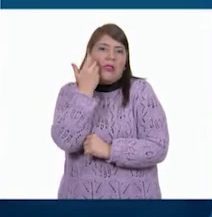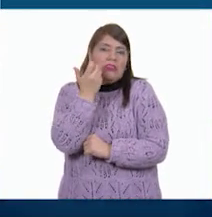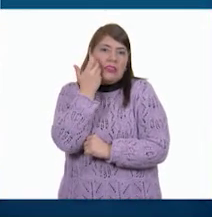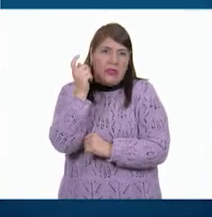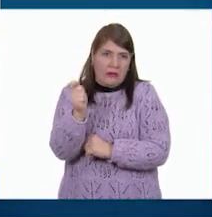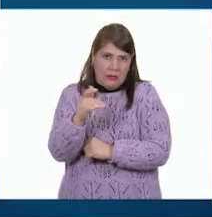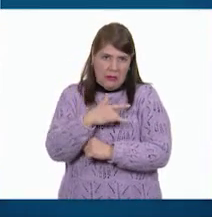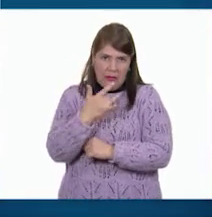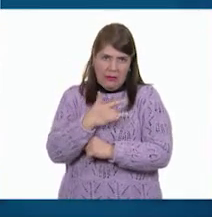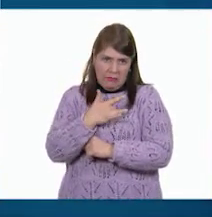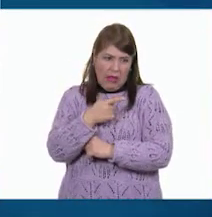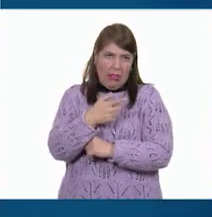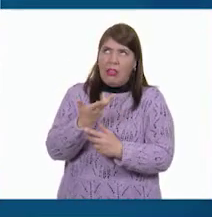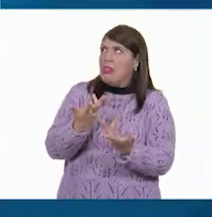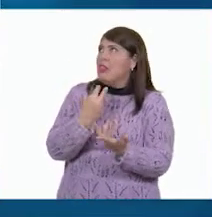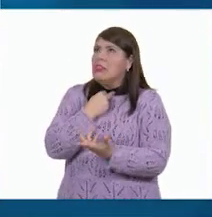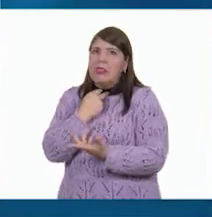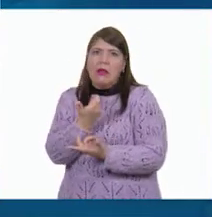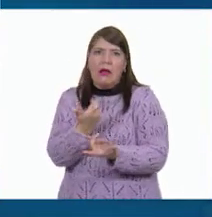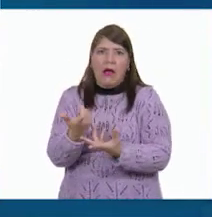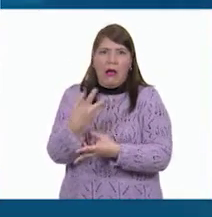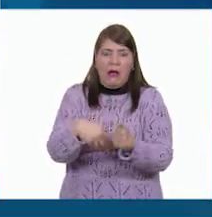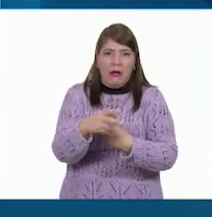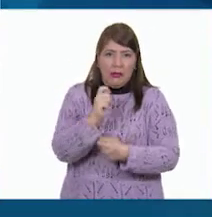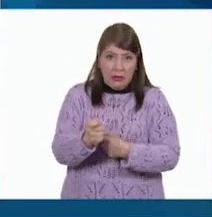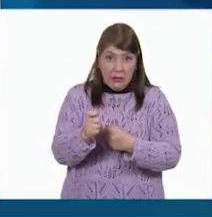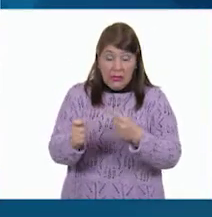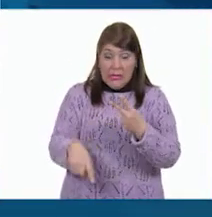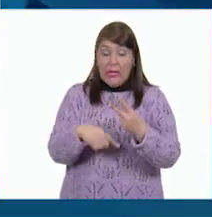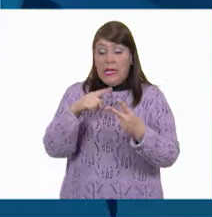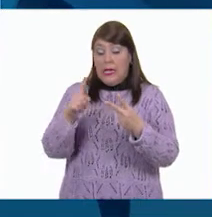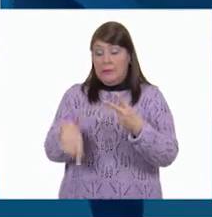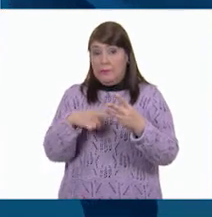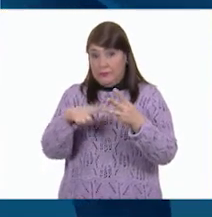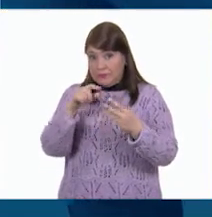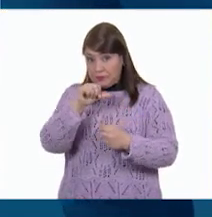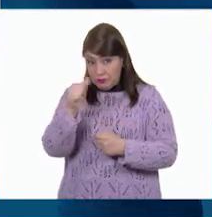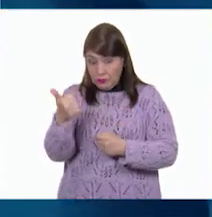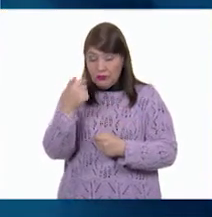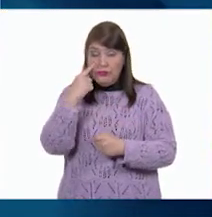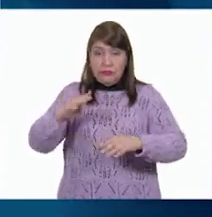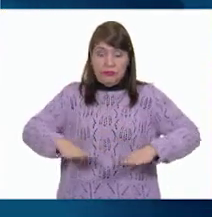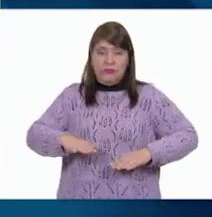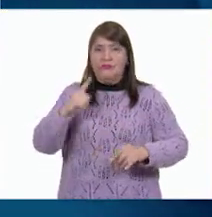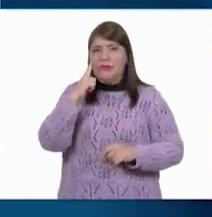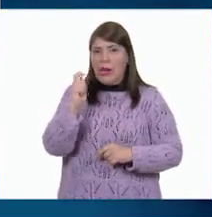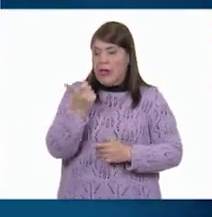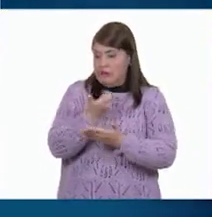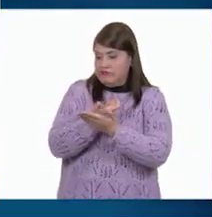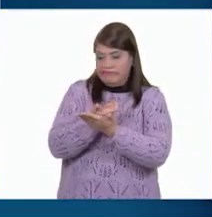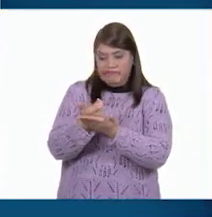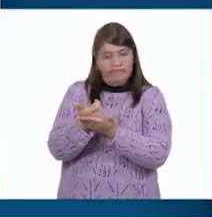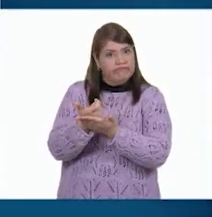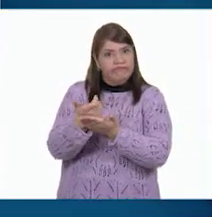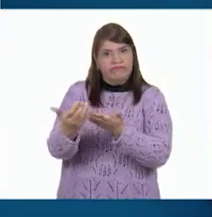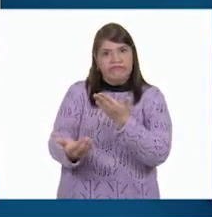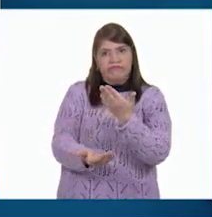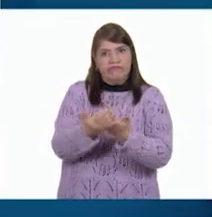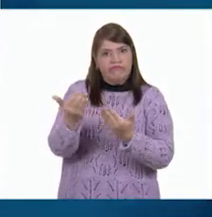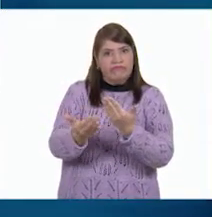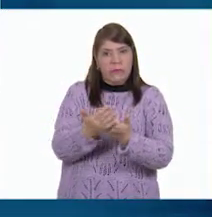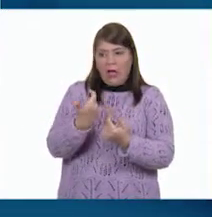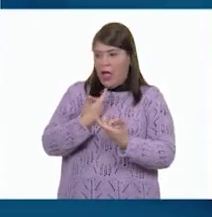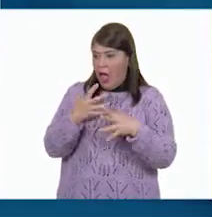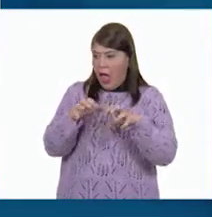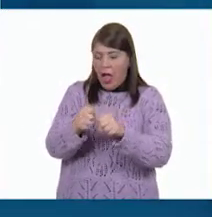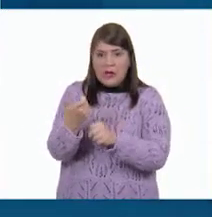antojo. Una tercera característica de las tiendas de raya es que cuando el salario no les alcanzaba a los peones para comprar